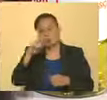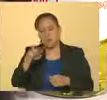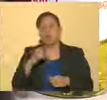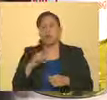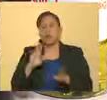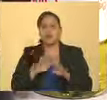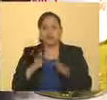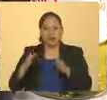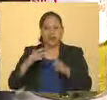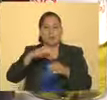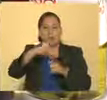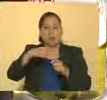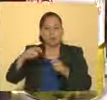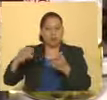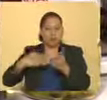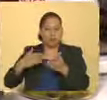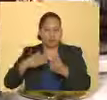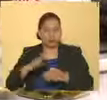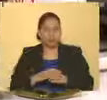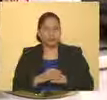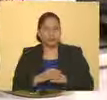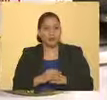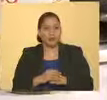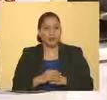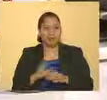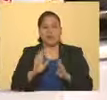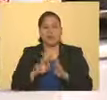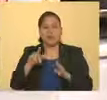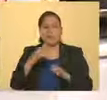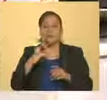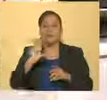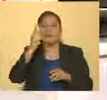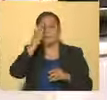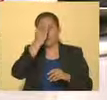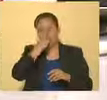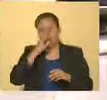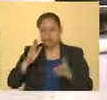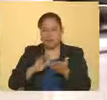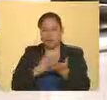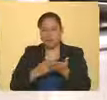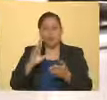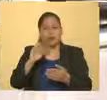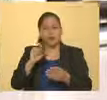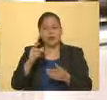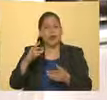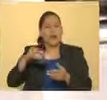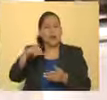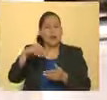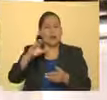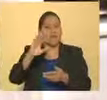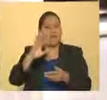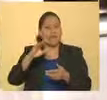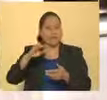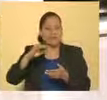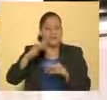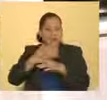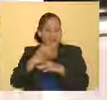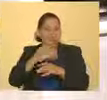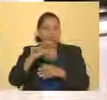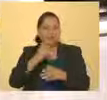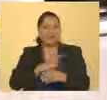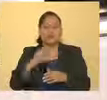como cocidito el plátano, ¿eh? Como si hiciera... Bueno, es que no es mermelada. No es frito, ¿verdad? No es frito, no. Realmente lo que vamos a hacer es que esté